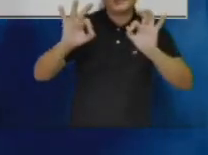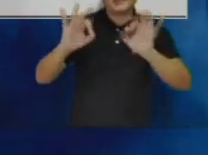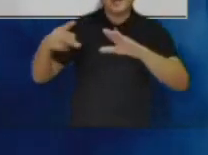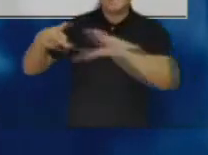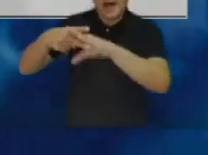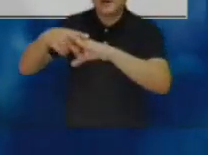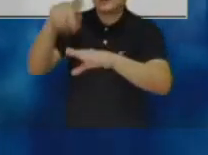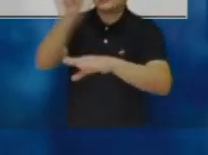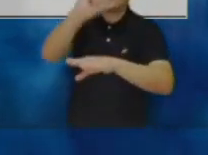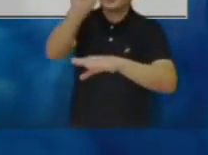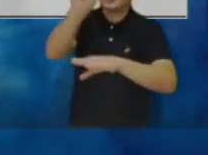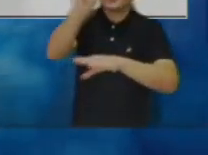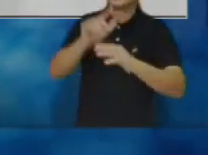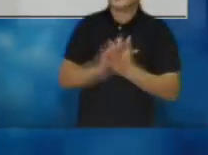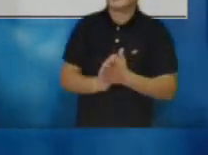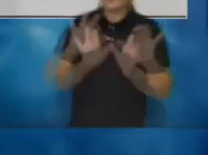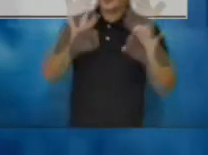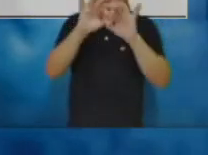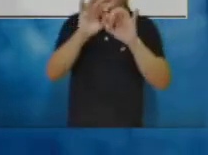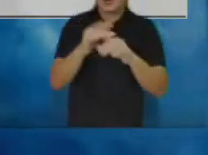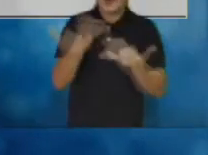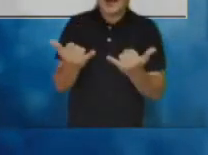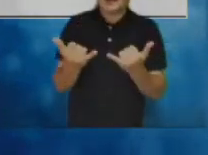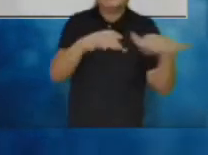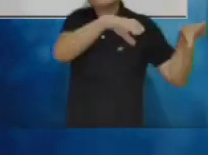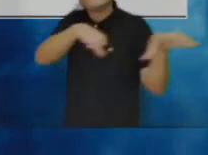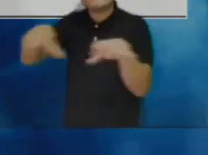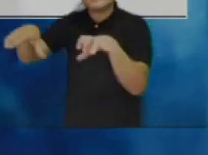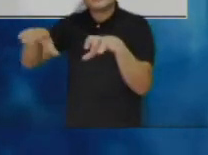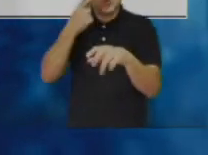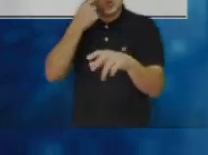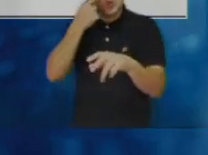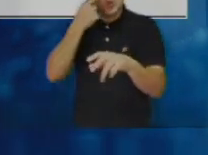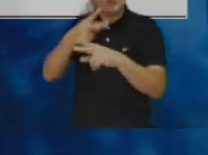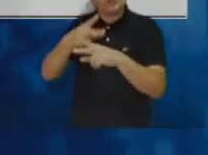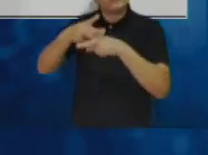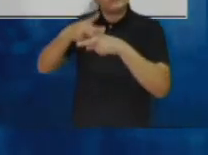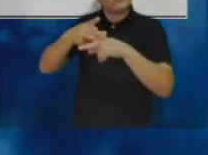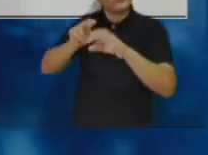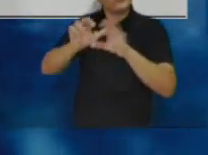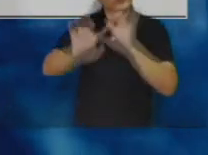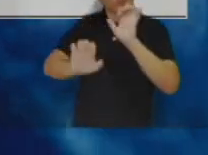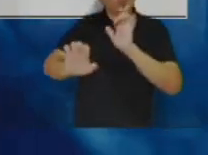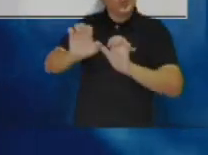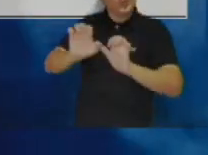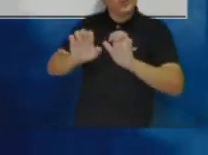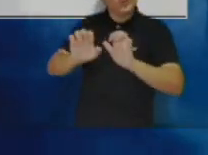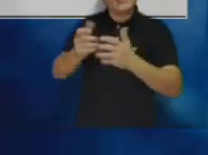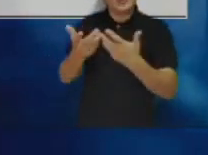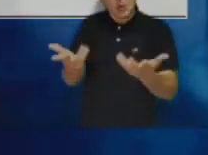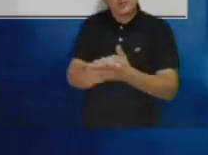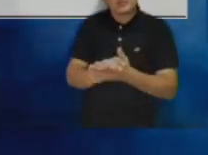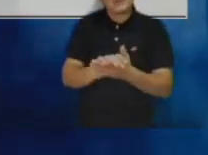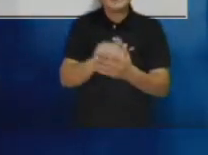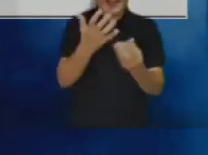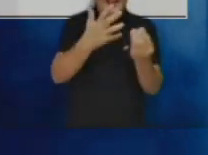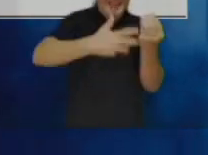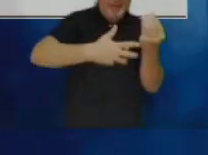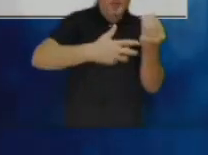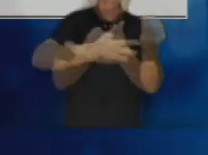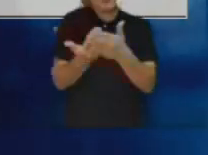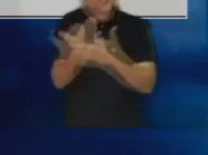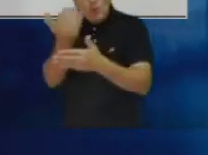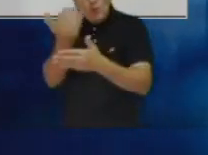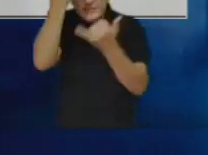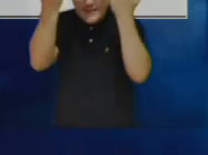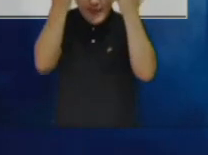En cuanto a acciones preventivas, después de hablar del equipo y la innovación, estamos solamente